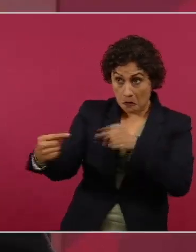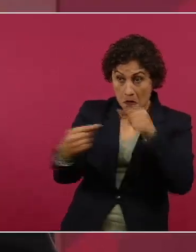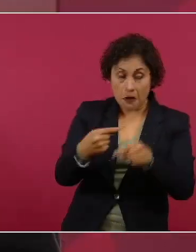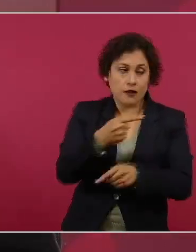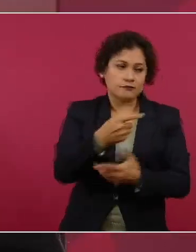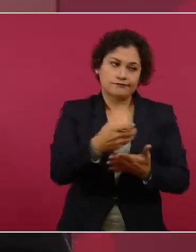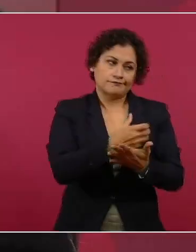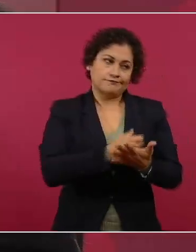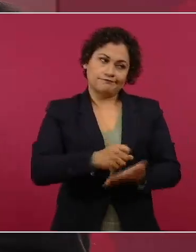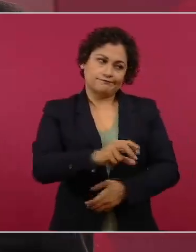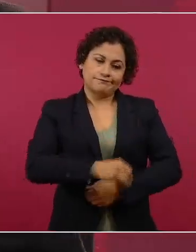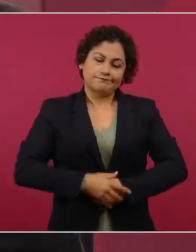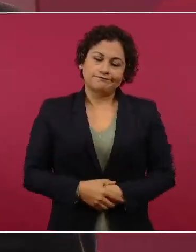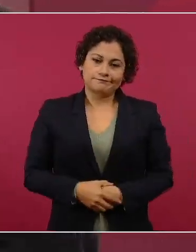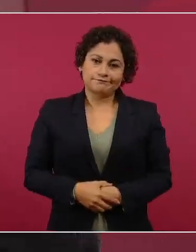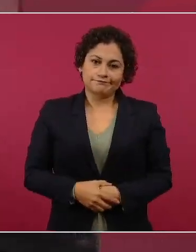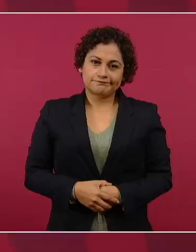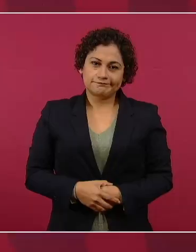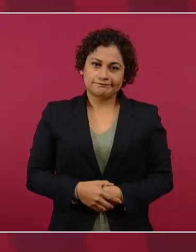Entonces,